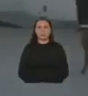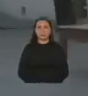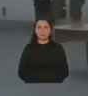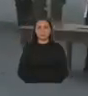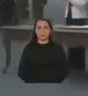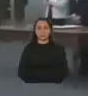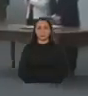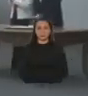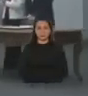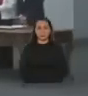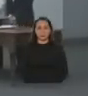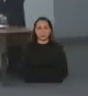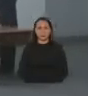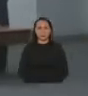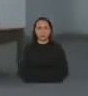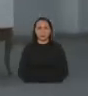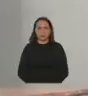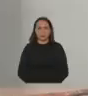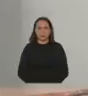chilenas iban a